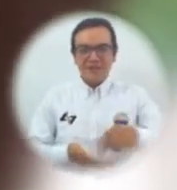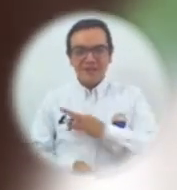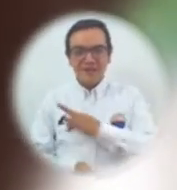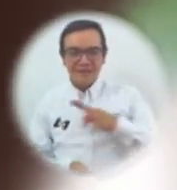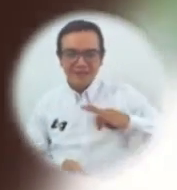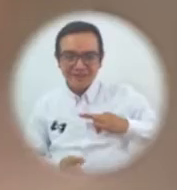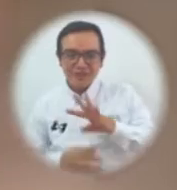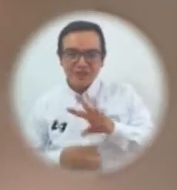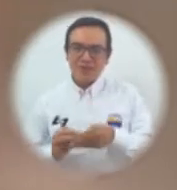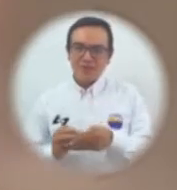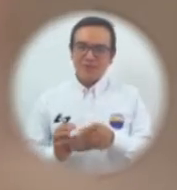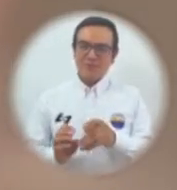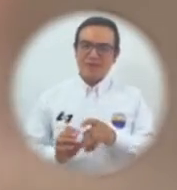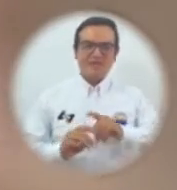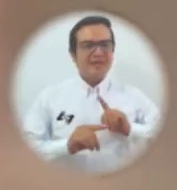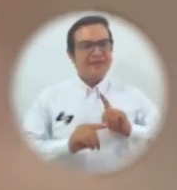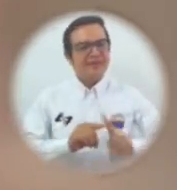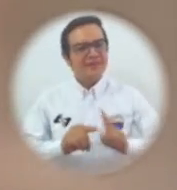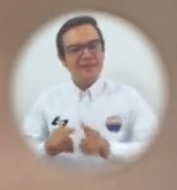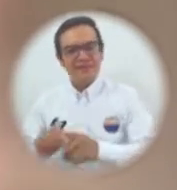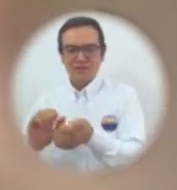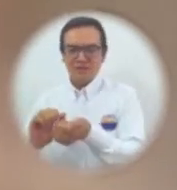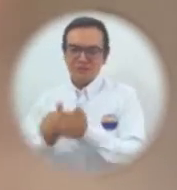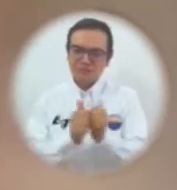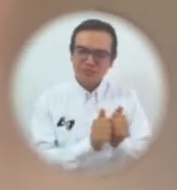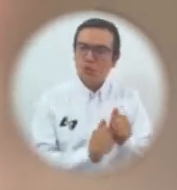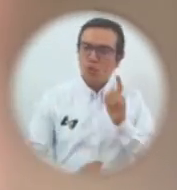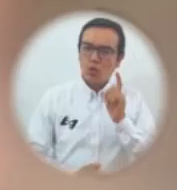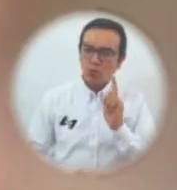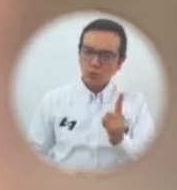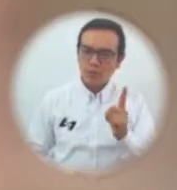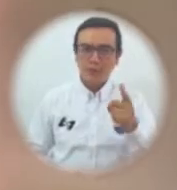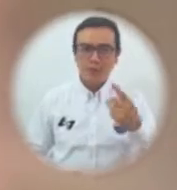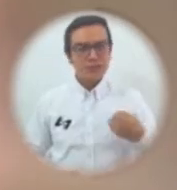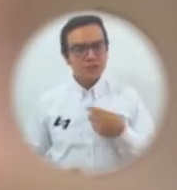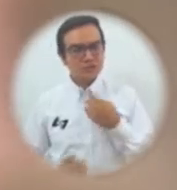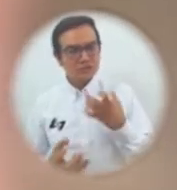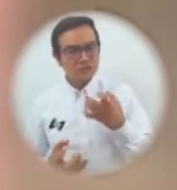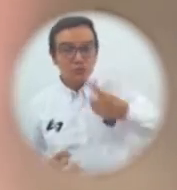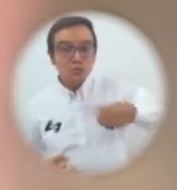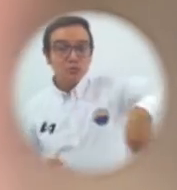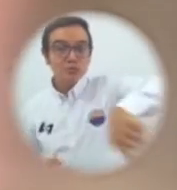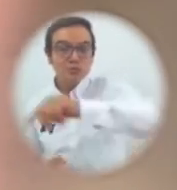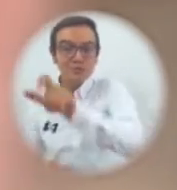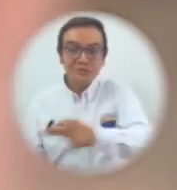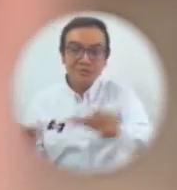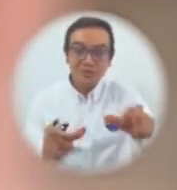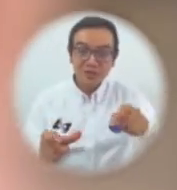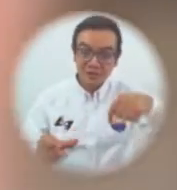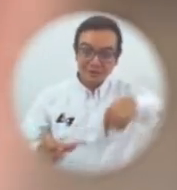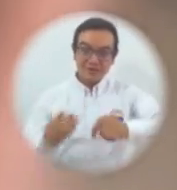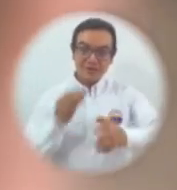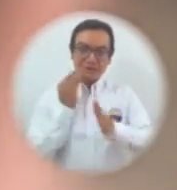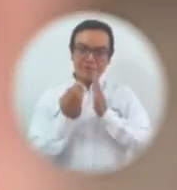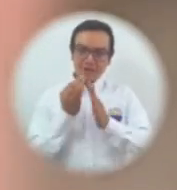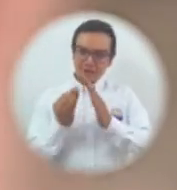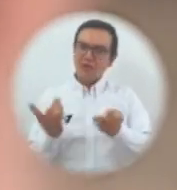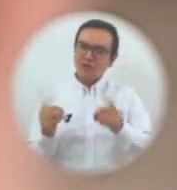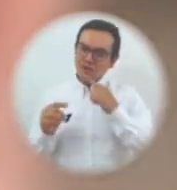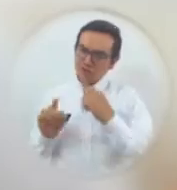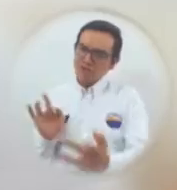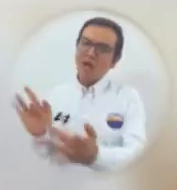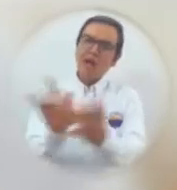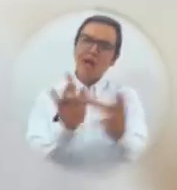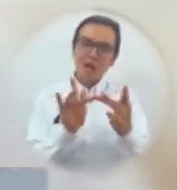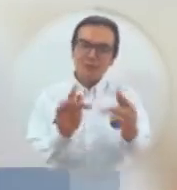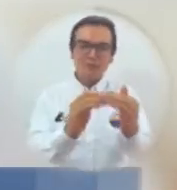videos han sido de mucha ayuda porque me han ayudado a tener una mejor técnica, una mejor ejecución. Estoy